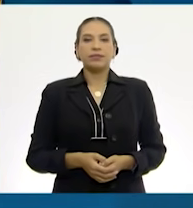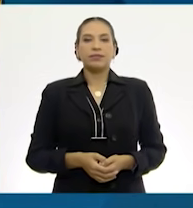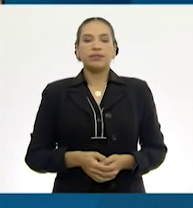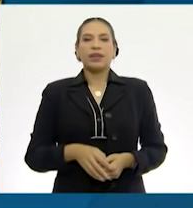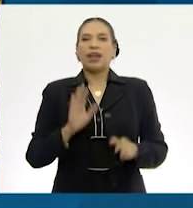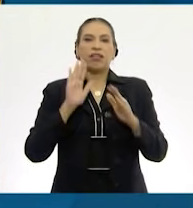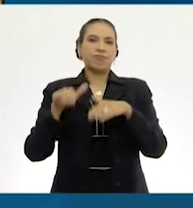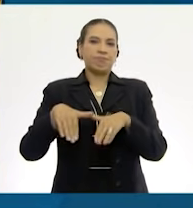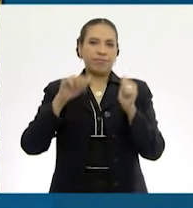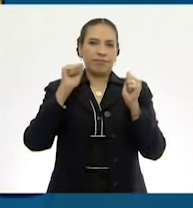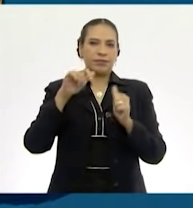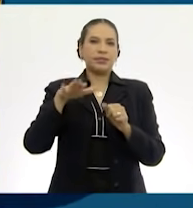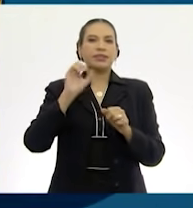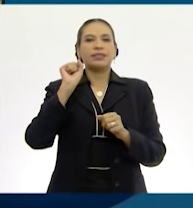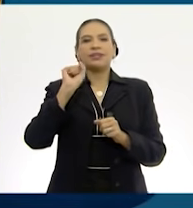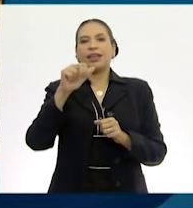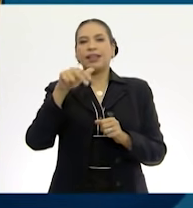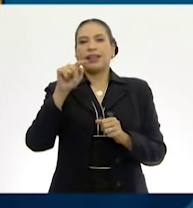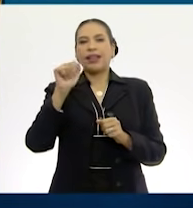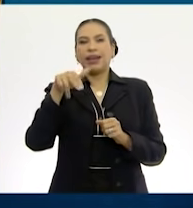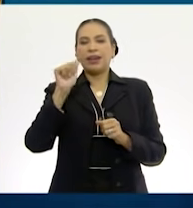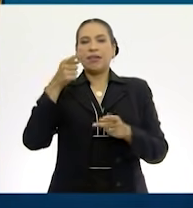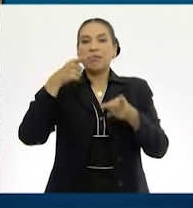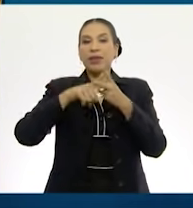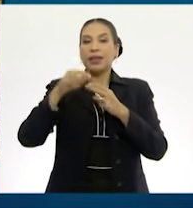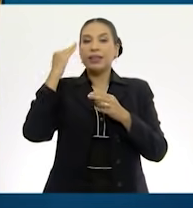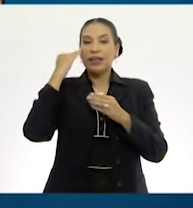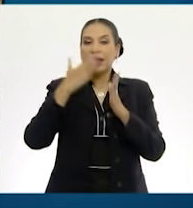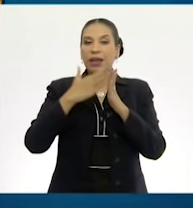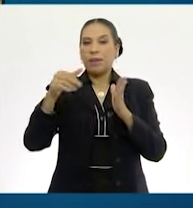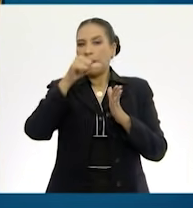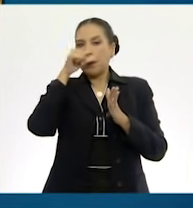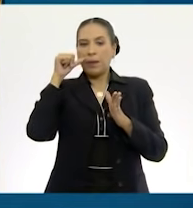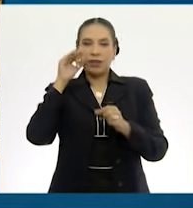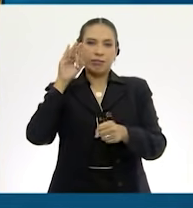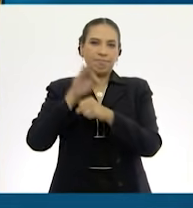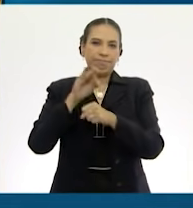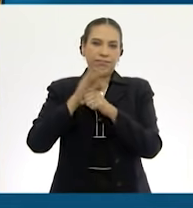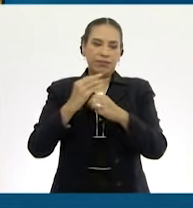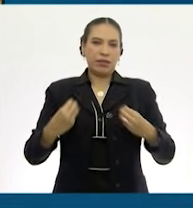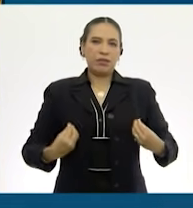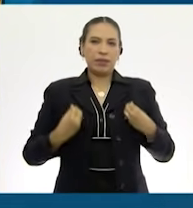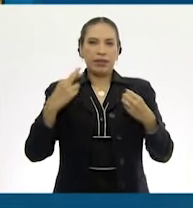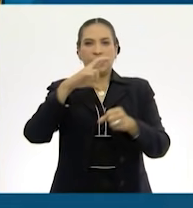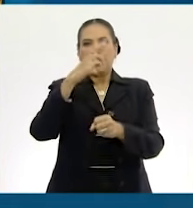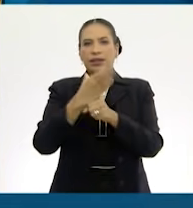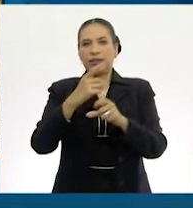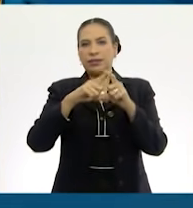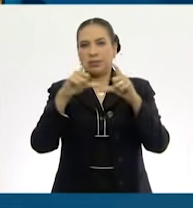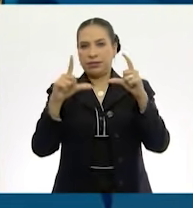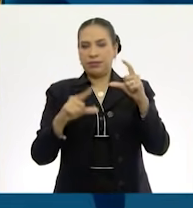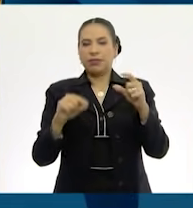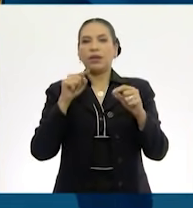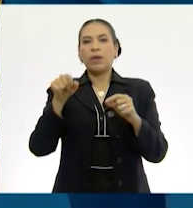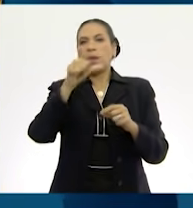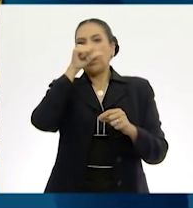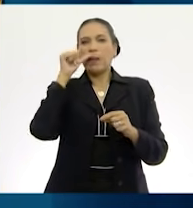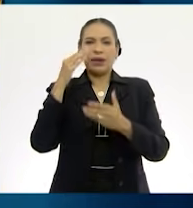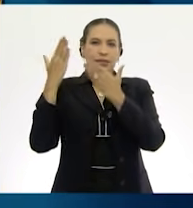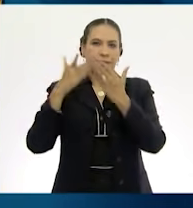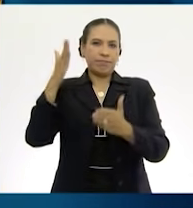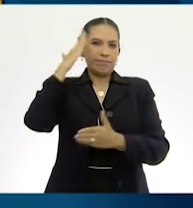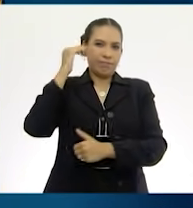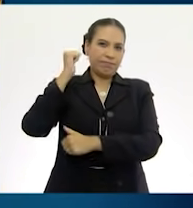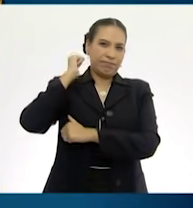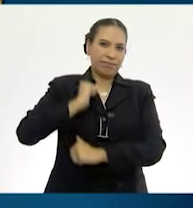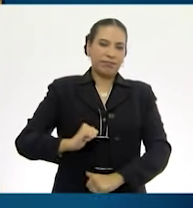Desterrado Santa Anna, comienza la época de Benito Juárez, gran defensor de la vida republicana. Juárez llega al frente